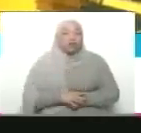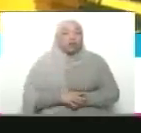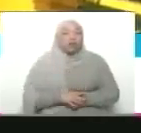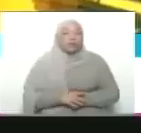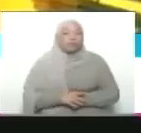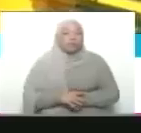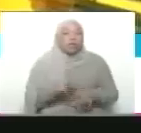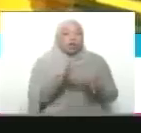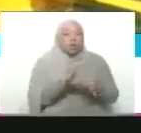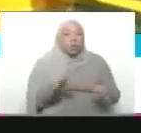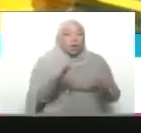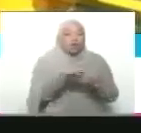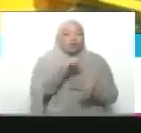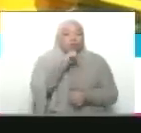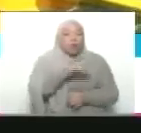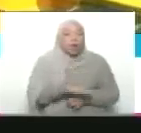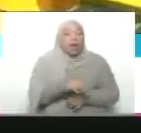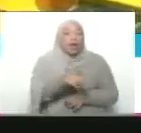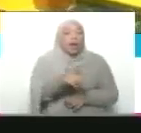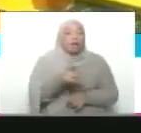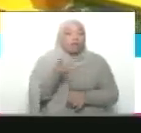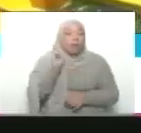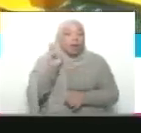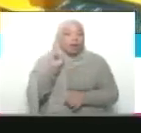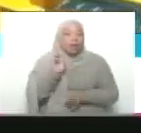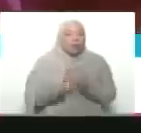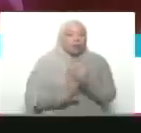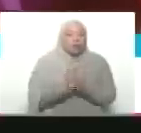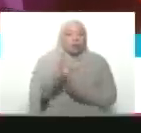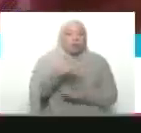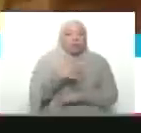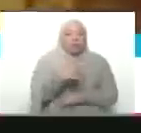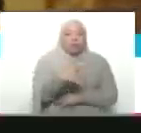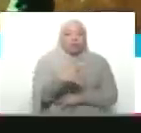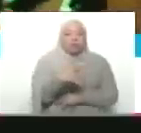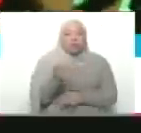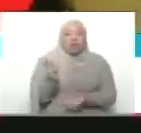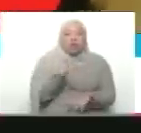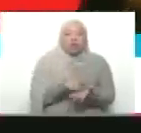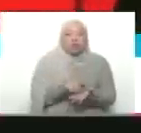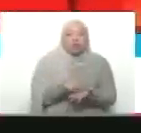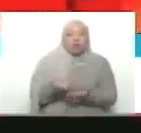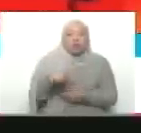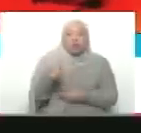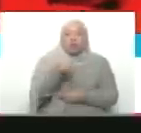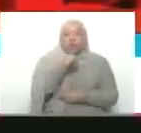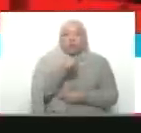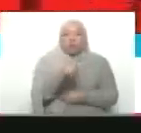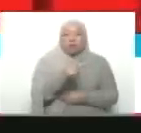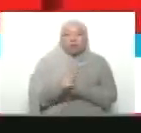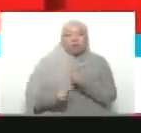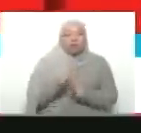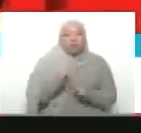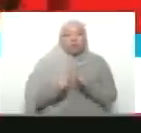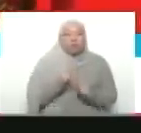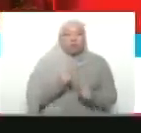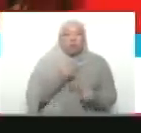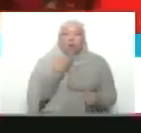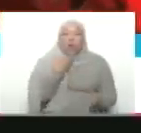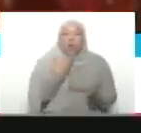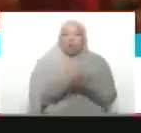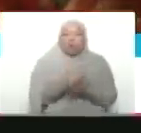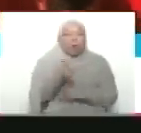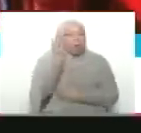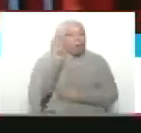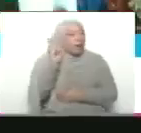competía con las radionovelas Y fidia tuvo la intuición de colocar después de la noticia ese programa para para